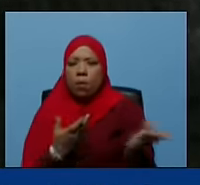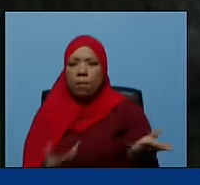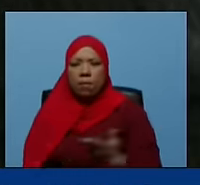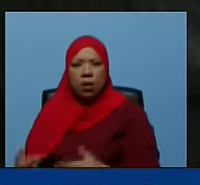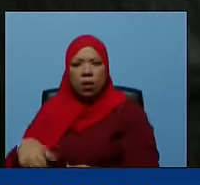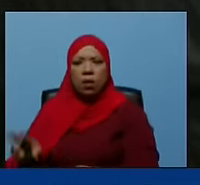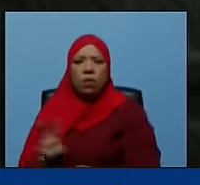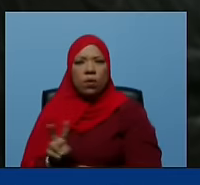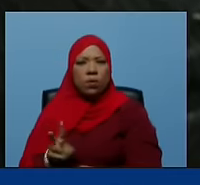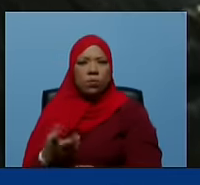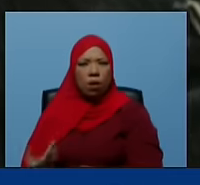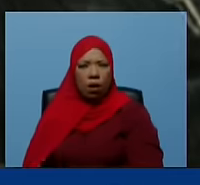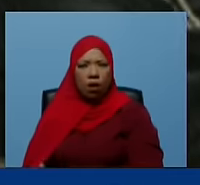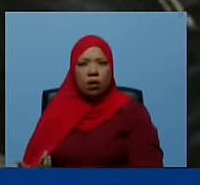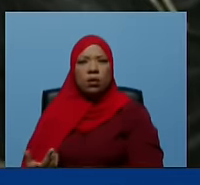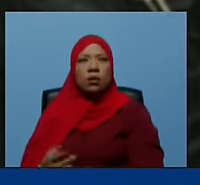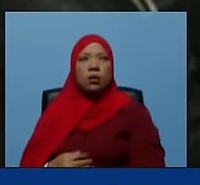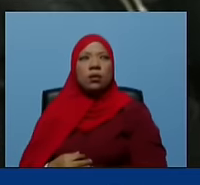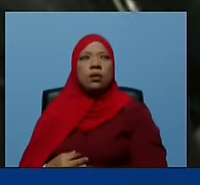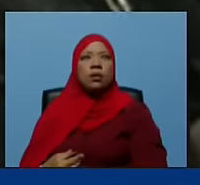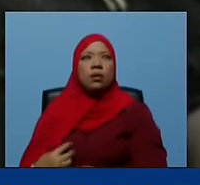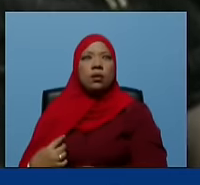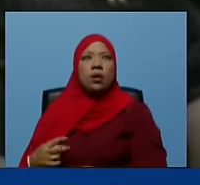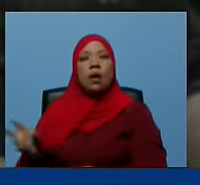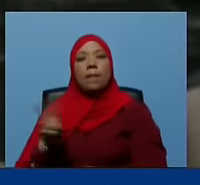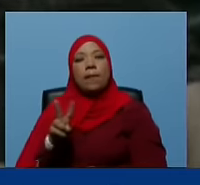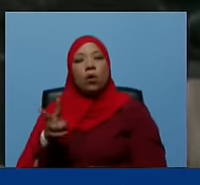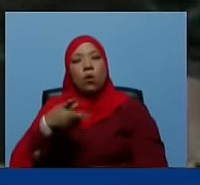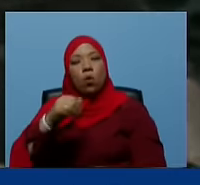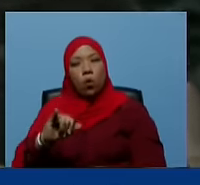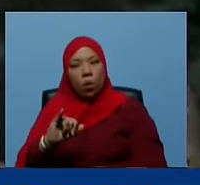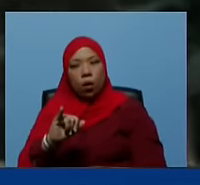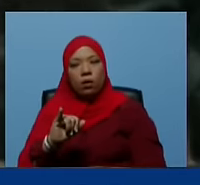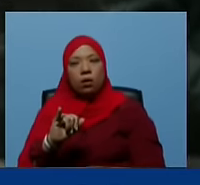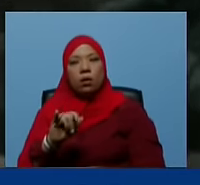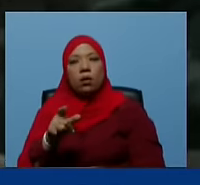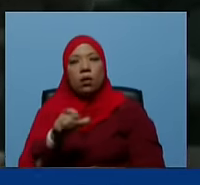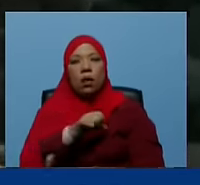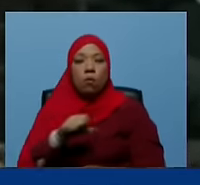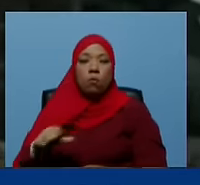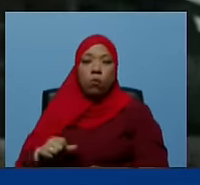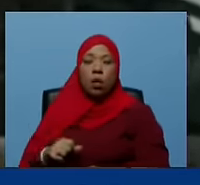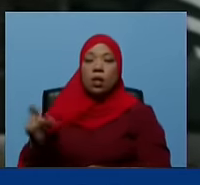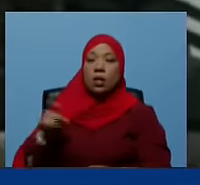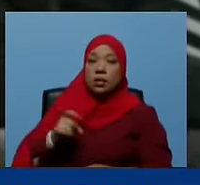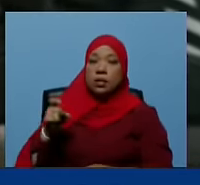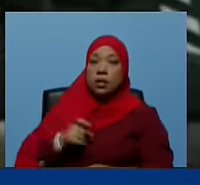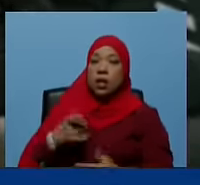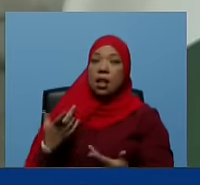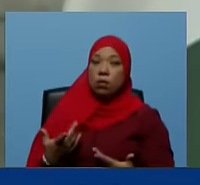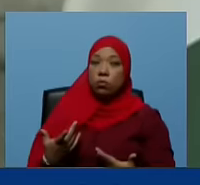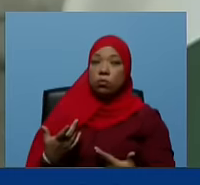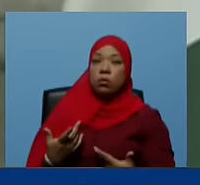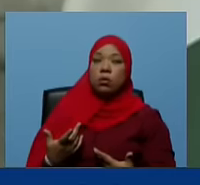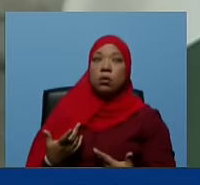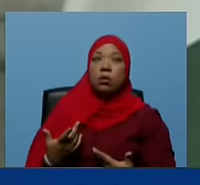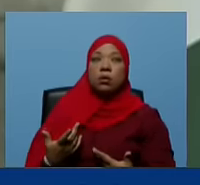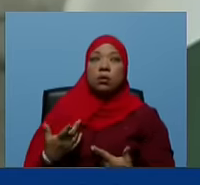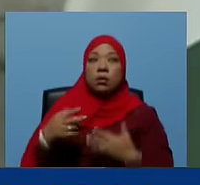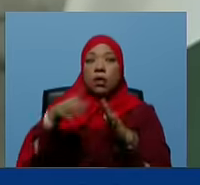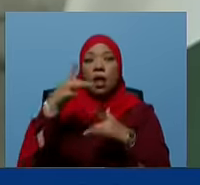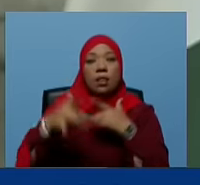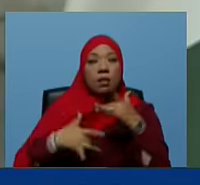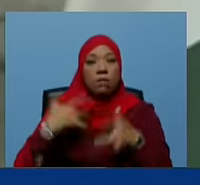todos. Eso sí, Venezuela tiene sus prioridades, tenemos nuestros